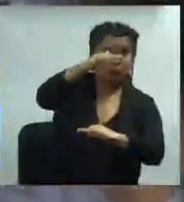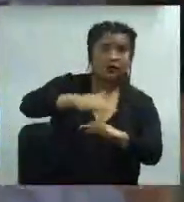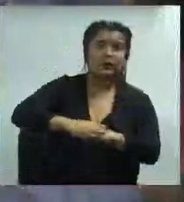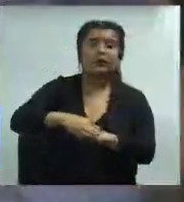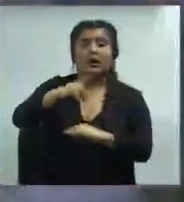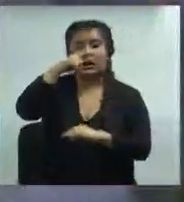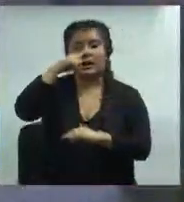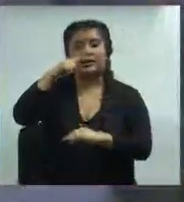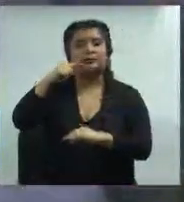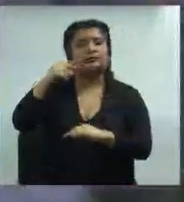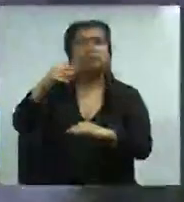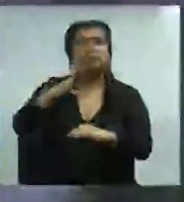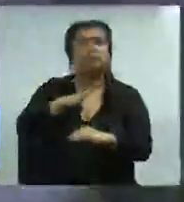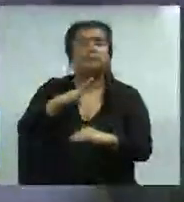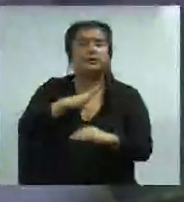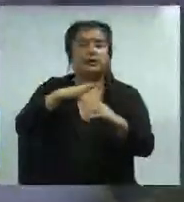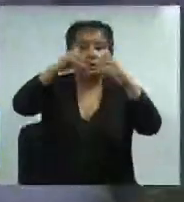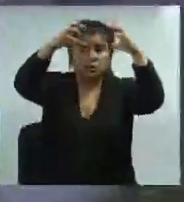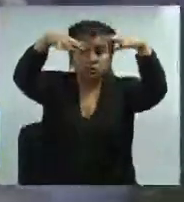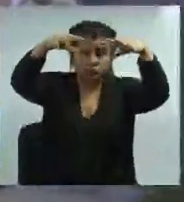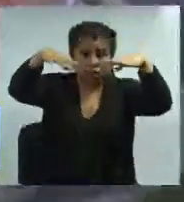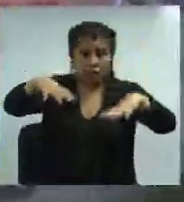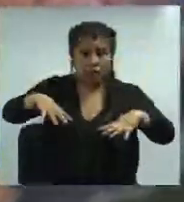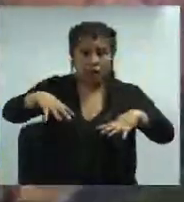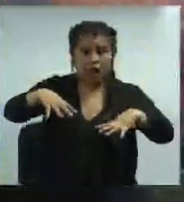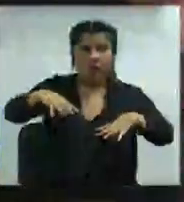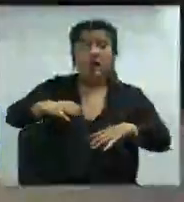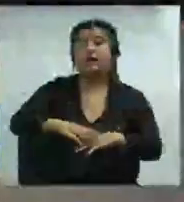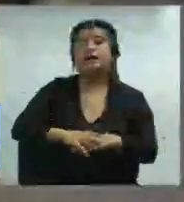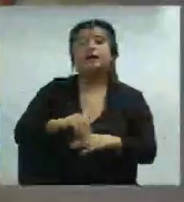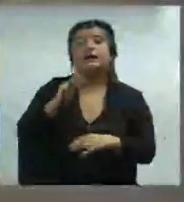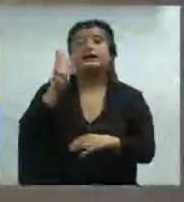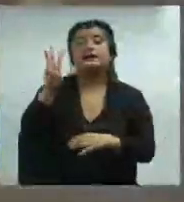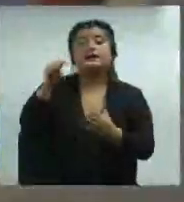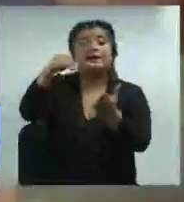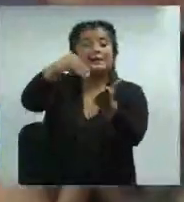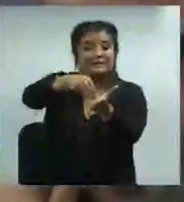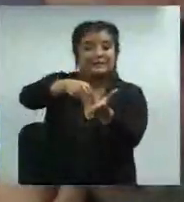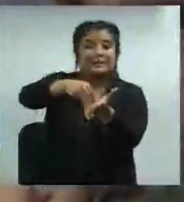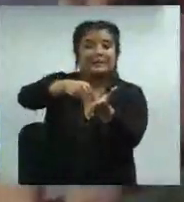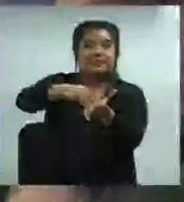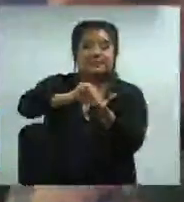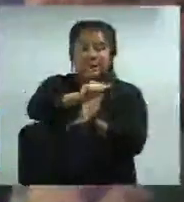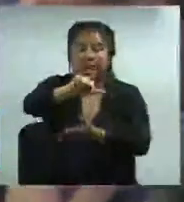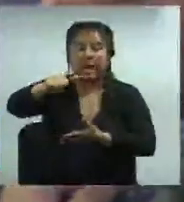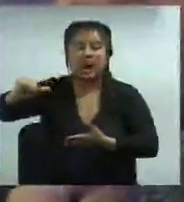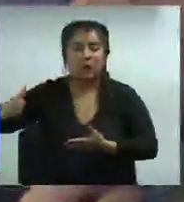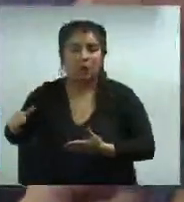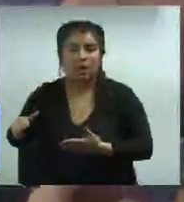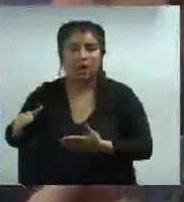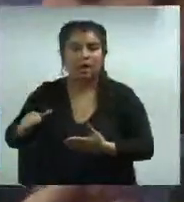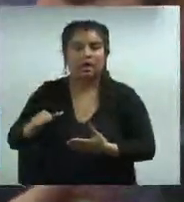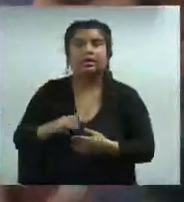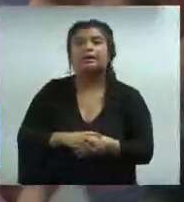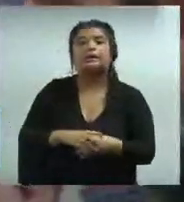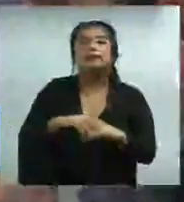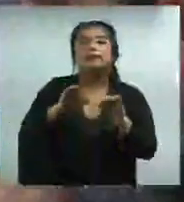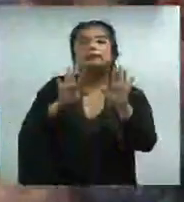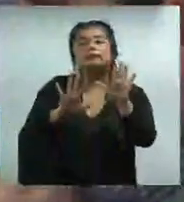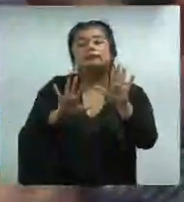tanque que descarga 3,000 galones en cada vuelta. Tiene un costo de